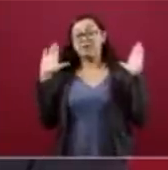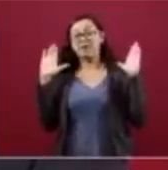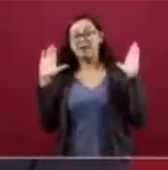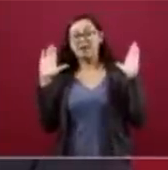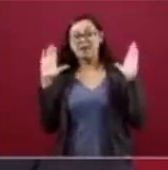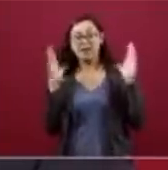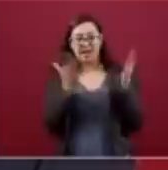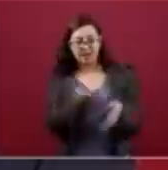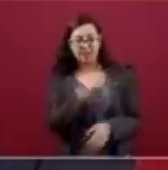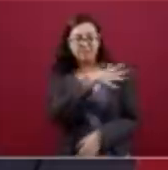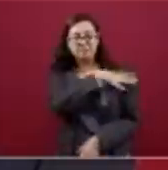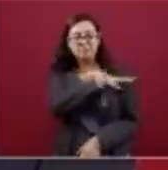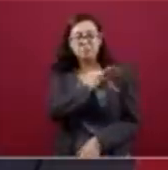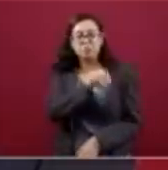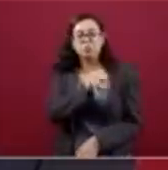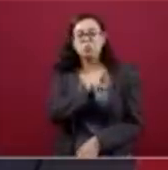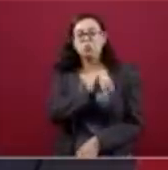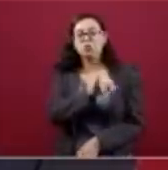general Mújica,